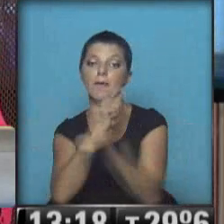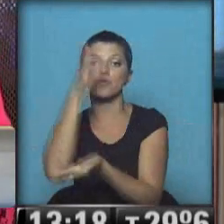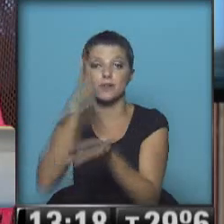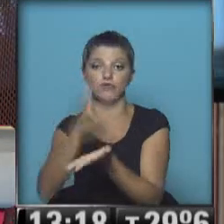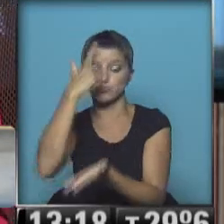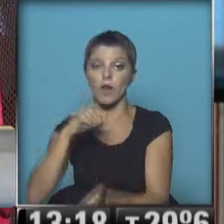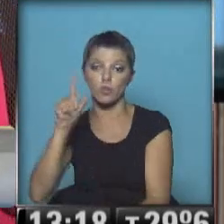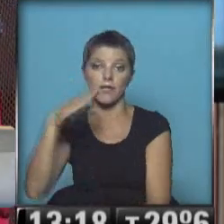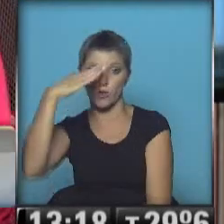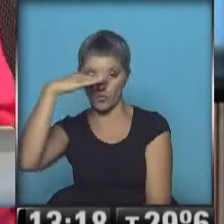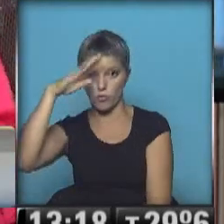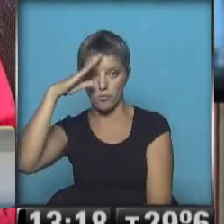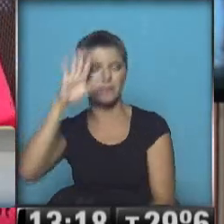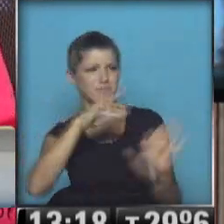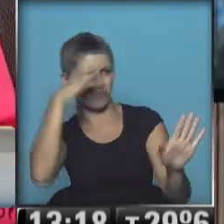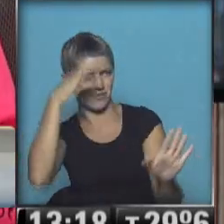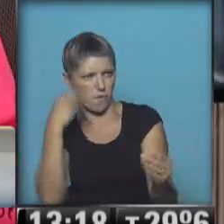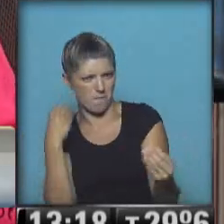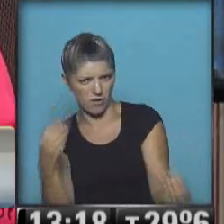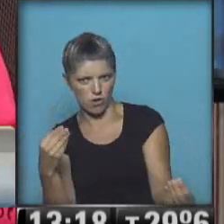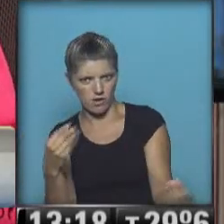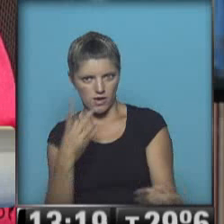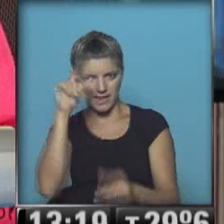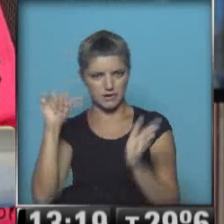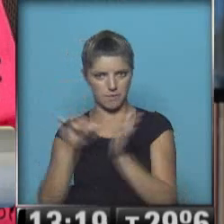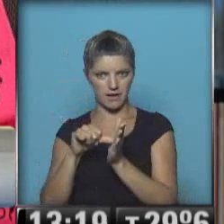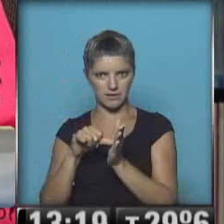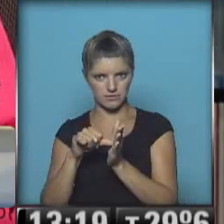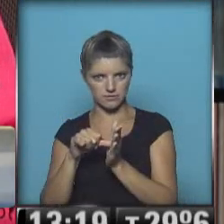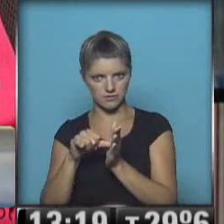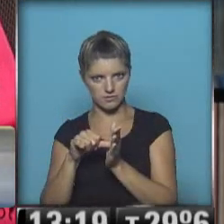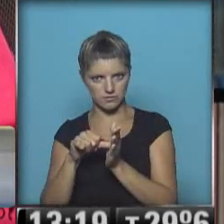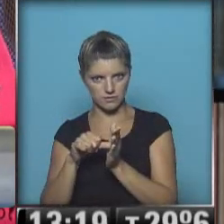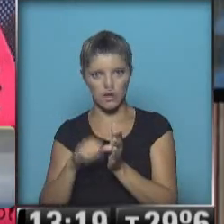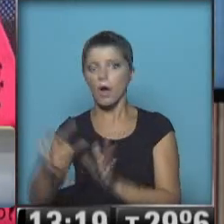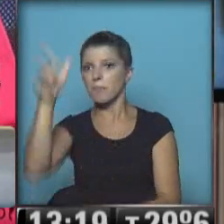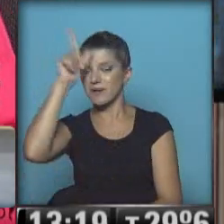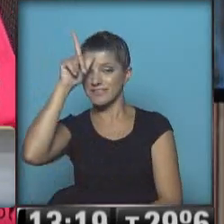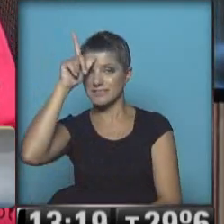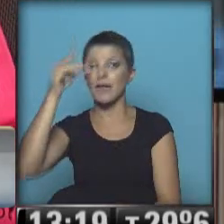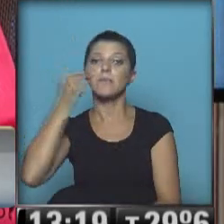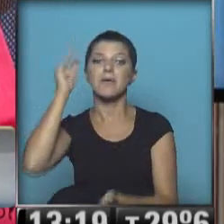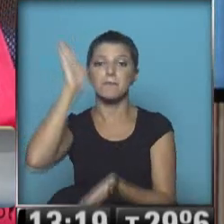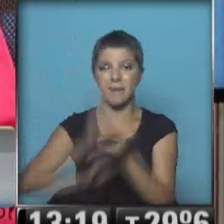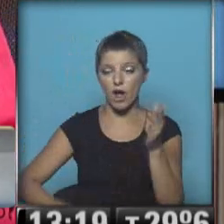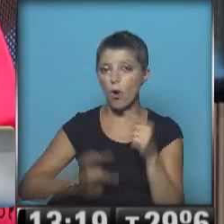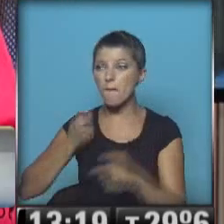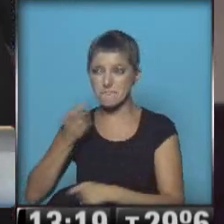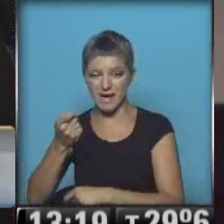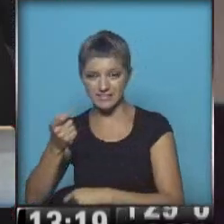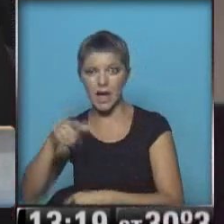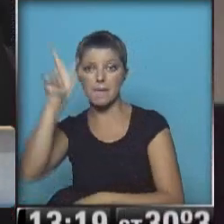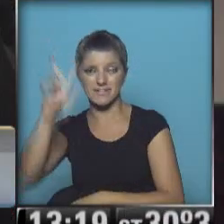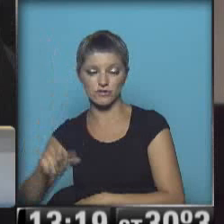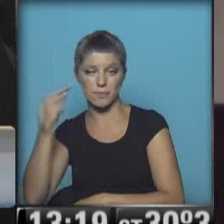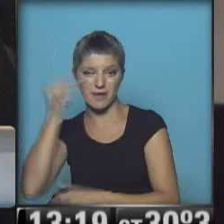en Cuba y los cubanos le dijeron Perdón Es un país donde están por ejemplo policías blancos matan a gente afroamericana